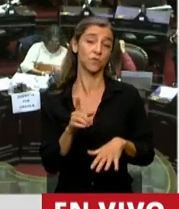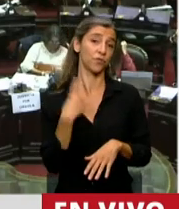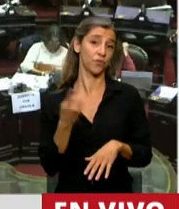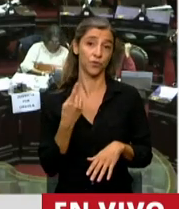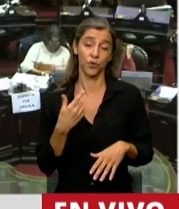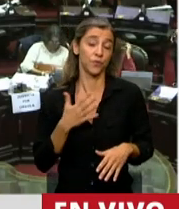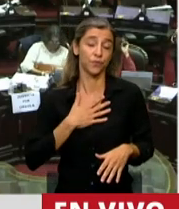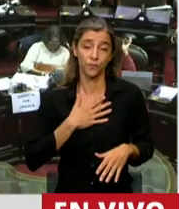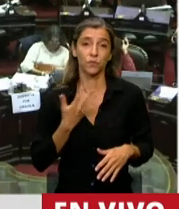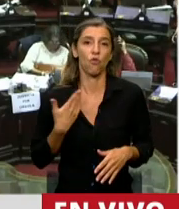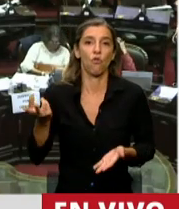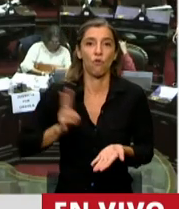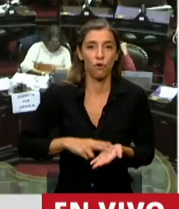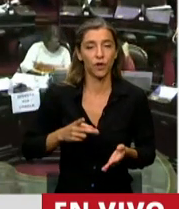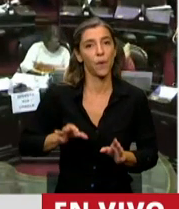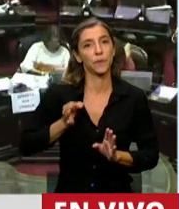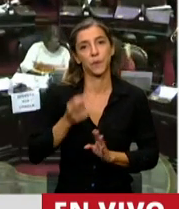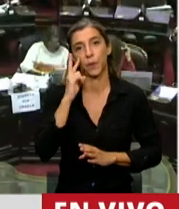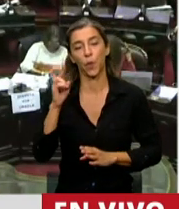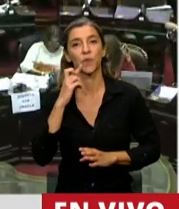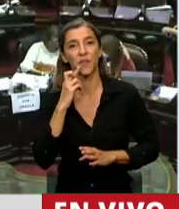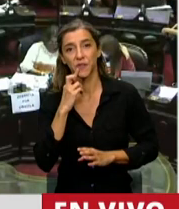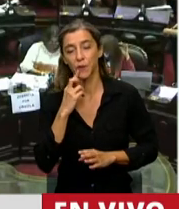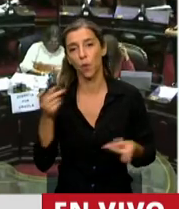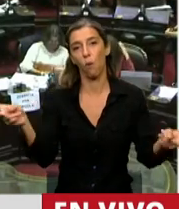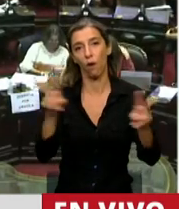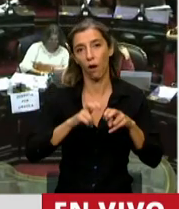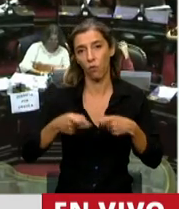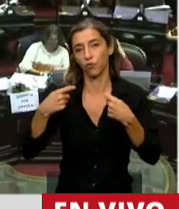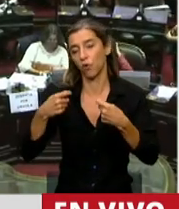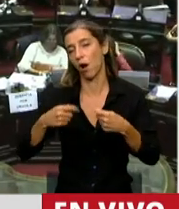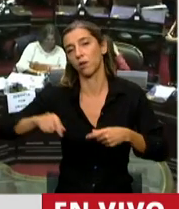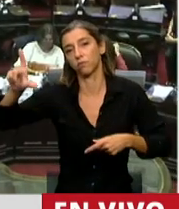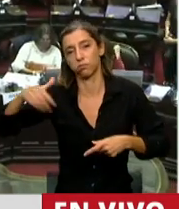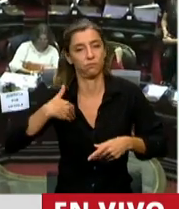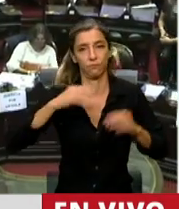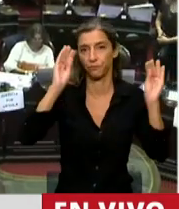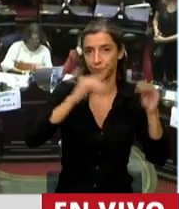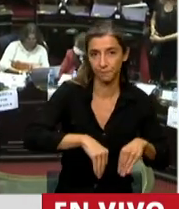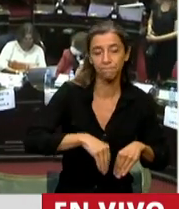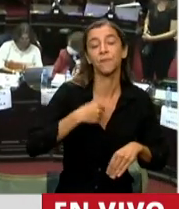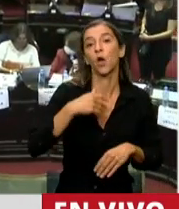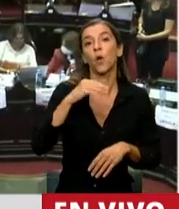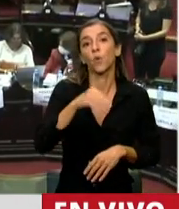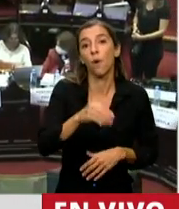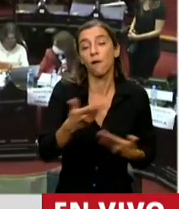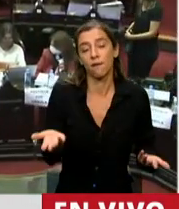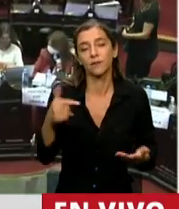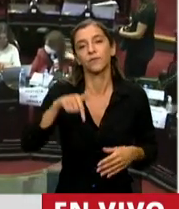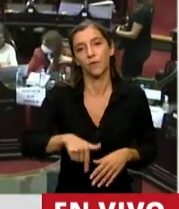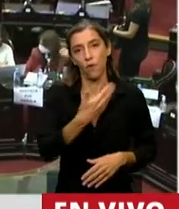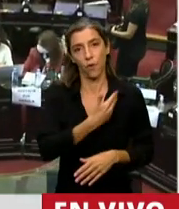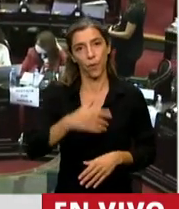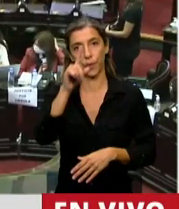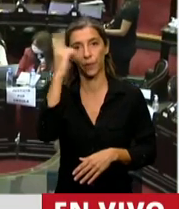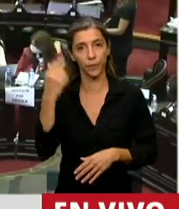con un nuevo default en la segunda mitad de 2019 y finalmente en el proceso de reestructuración que al día de hoy está encarando el